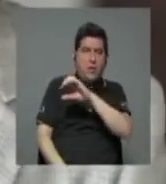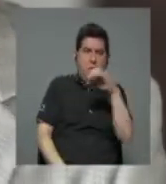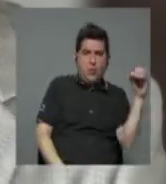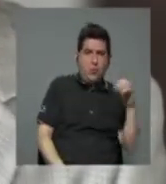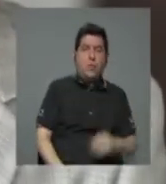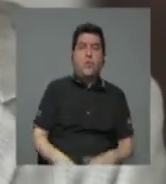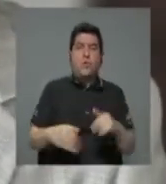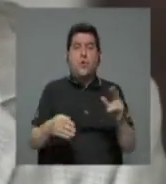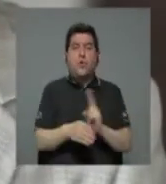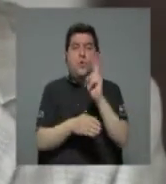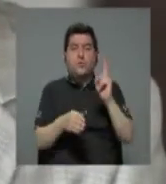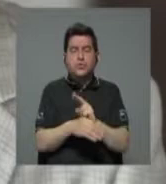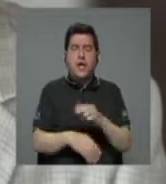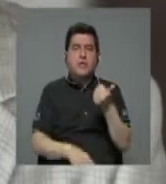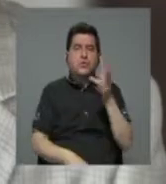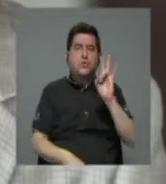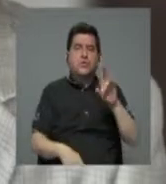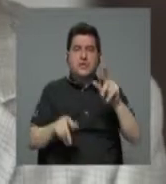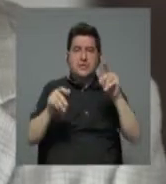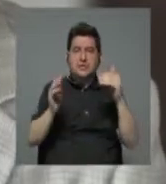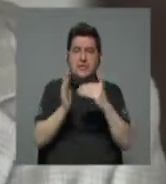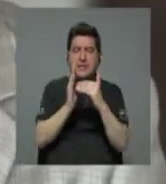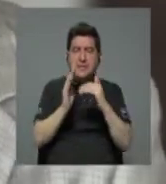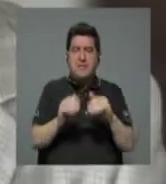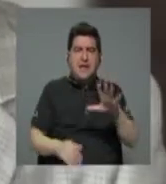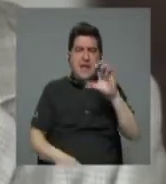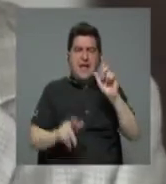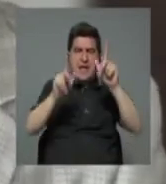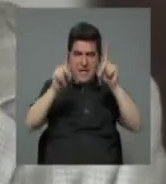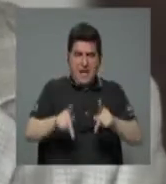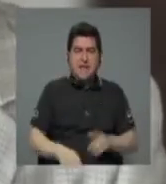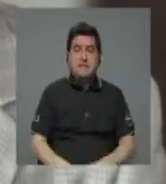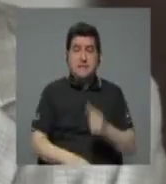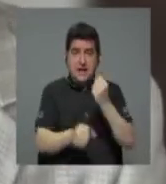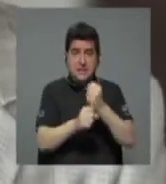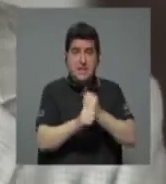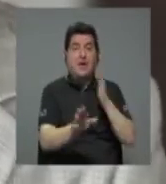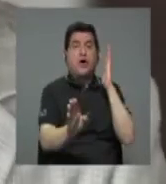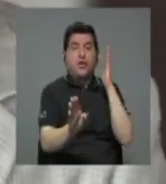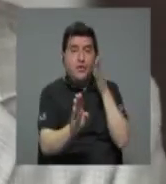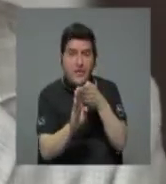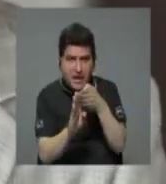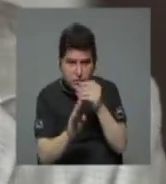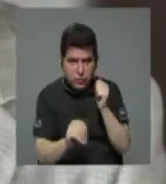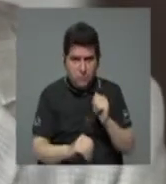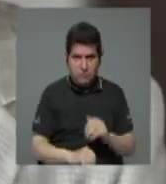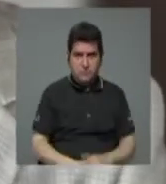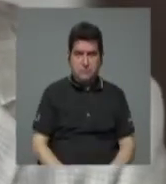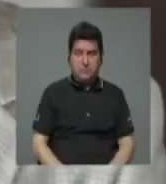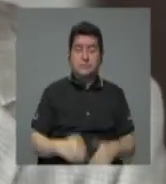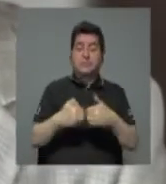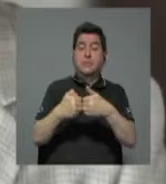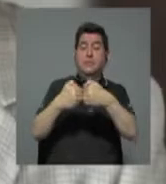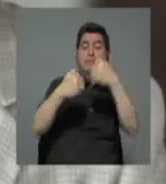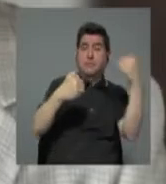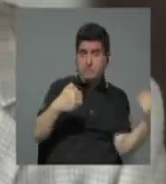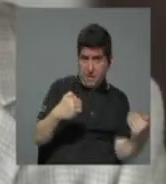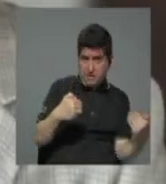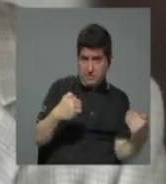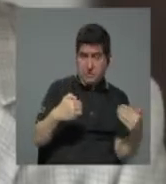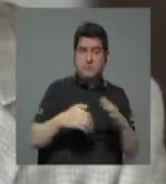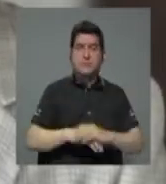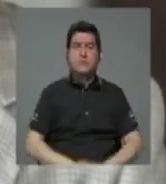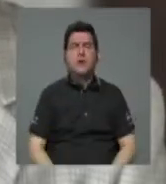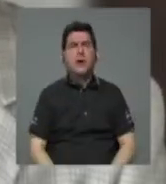en este momento alrededor de 17.500 personas de empleo directo. Aparte de ese empleo directo,